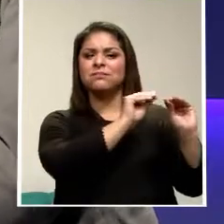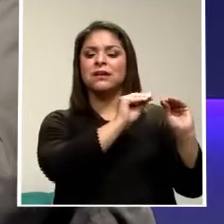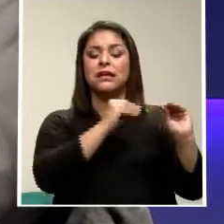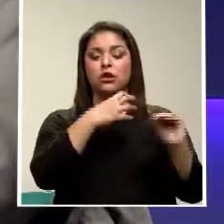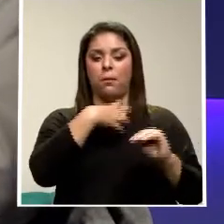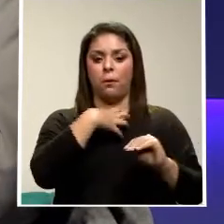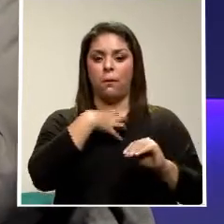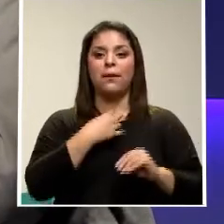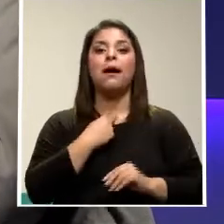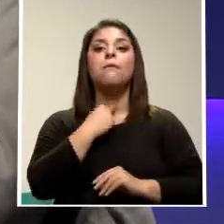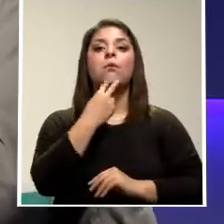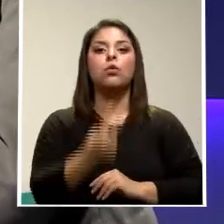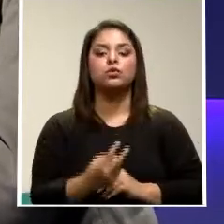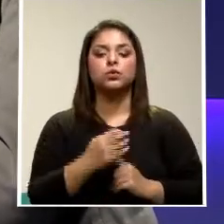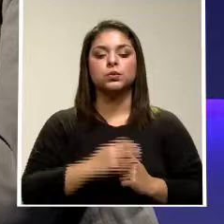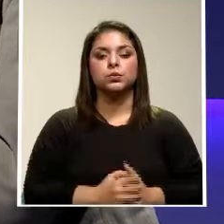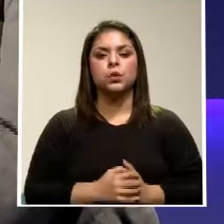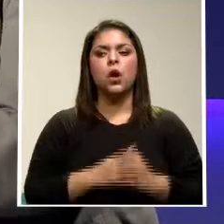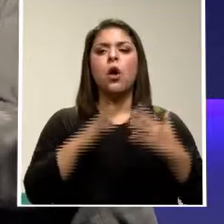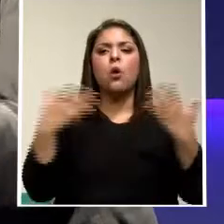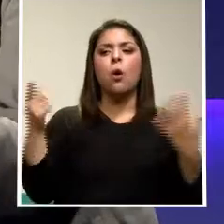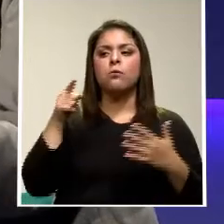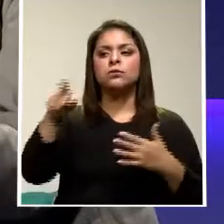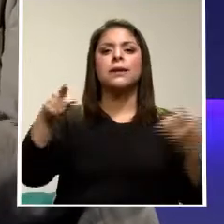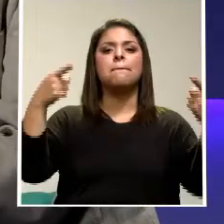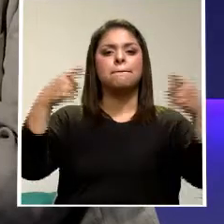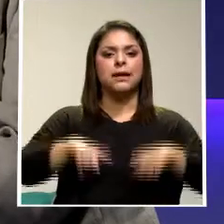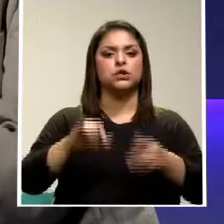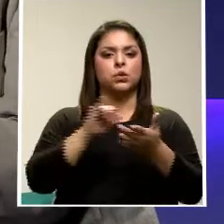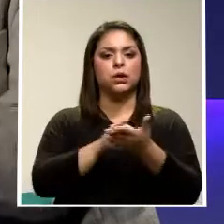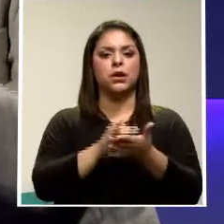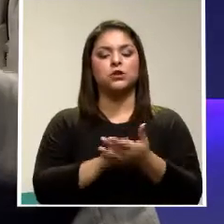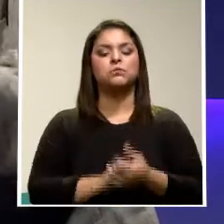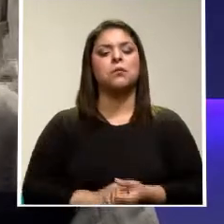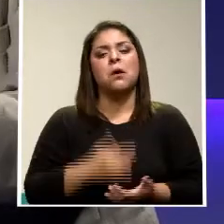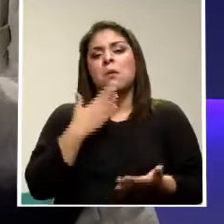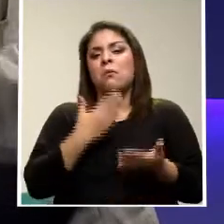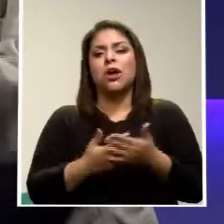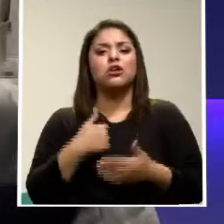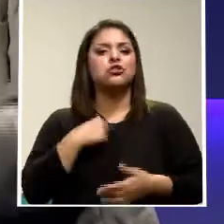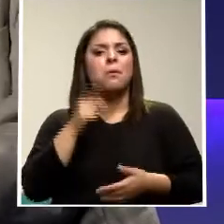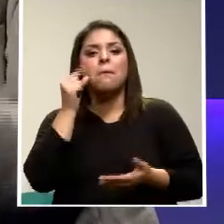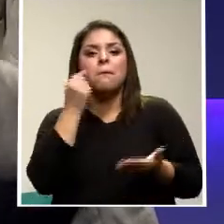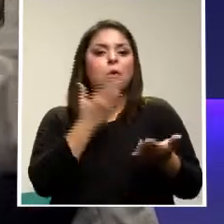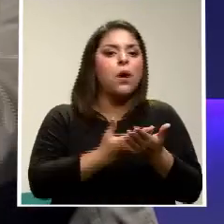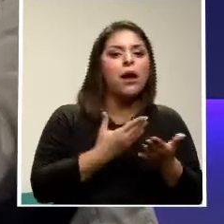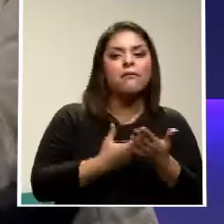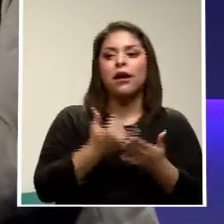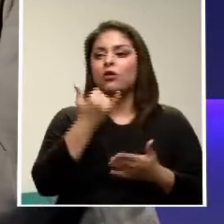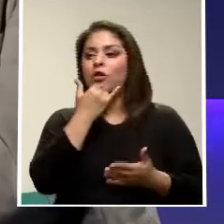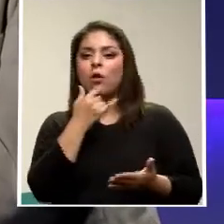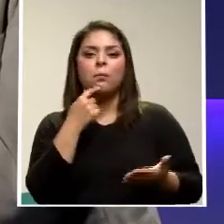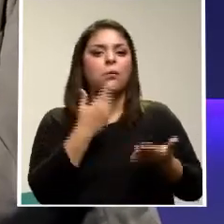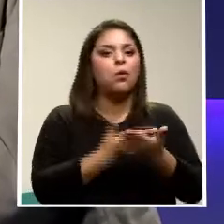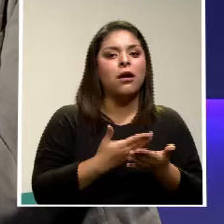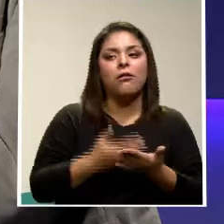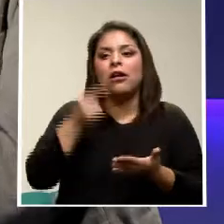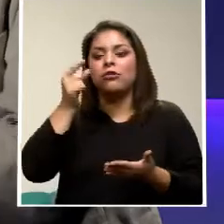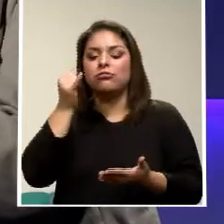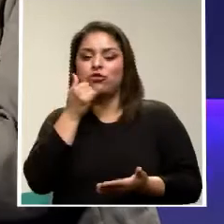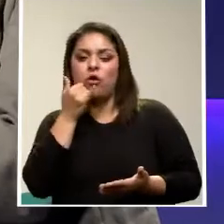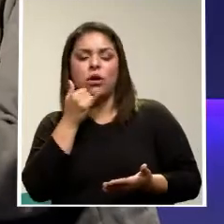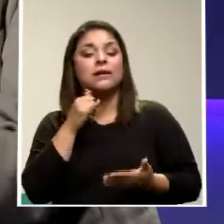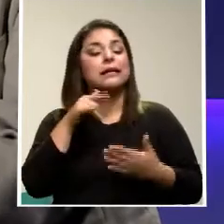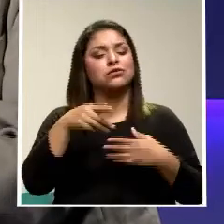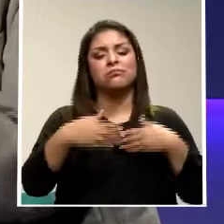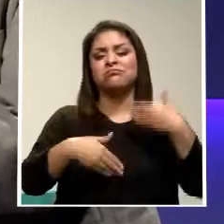eso? Mira, ni siquiera prueba y error, la misma vida te va a llevar. Primero debo decir, es